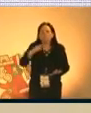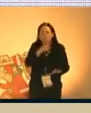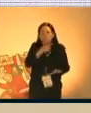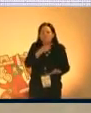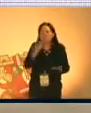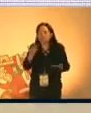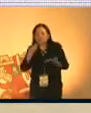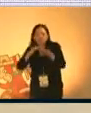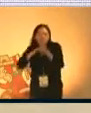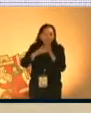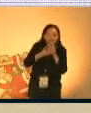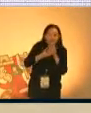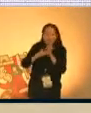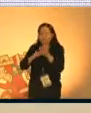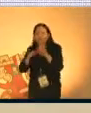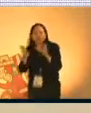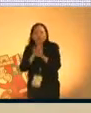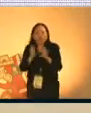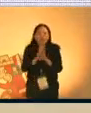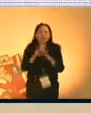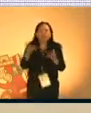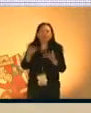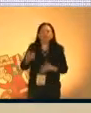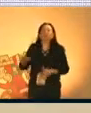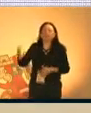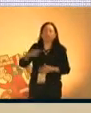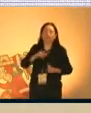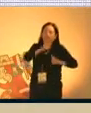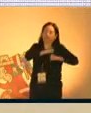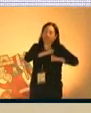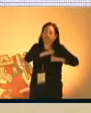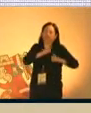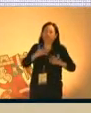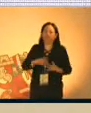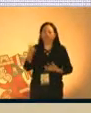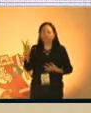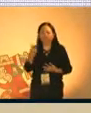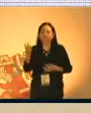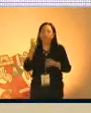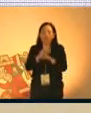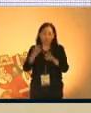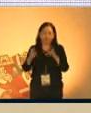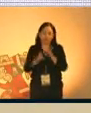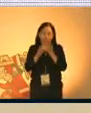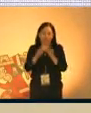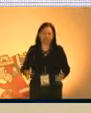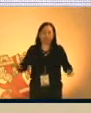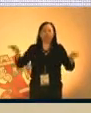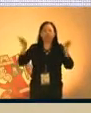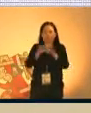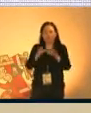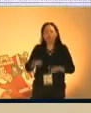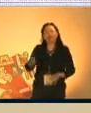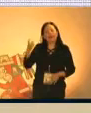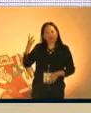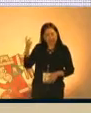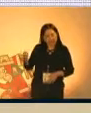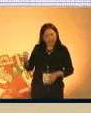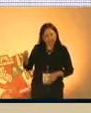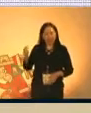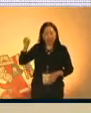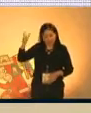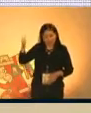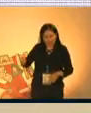estrategia estrategia y táctica militar las dos cosas son dos elementos fundamentales esto es lo que le hace a sucre